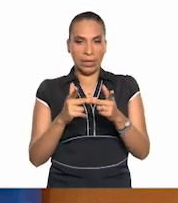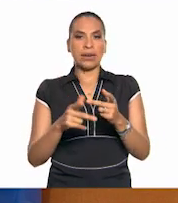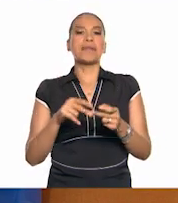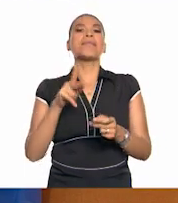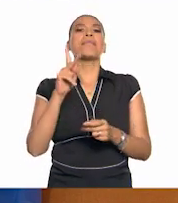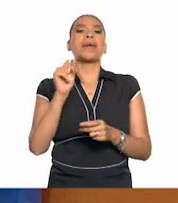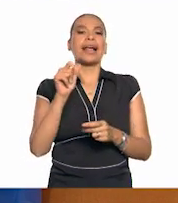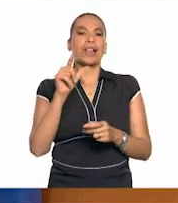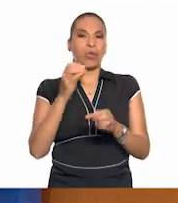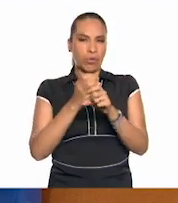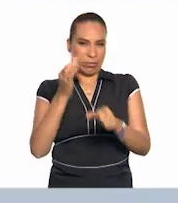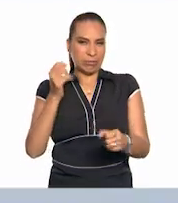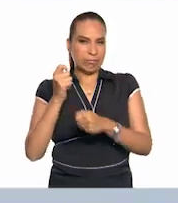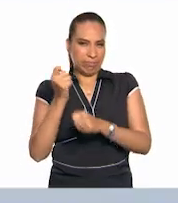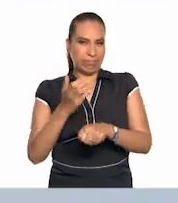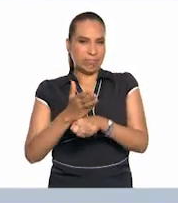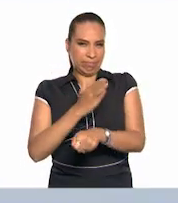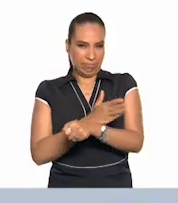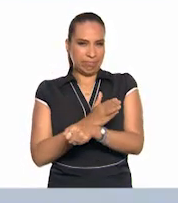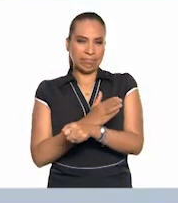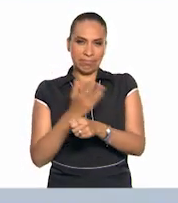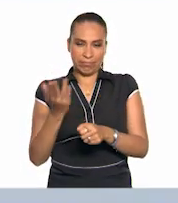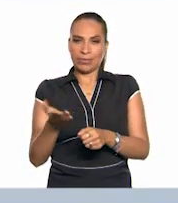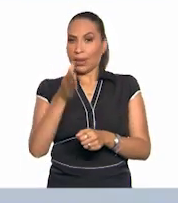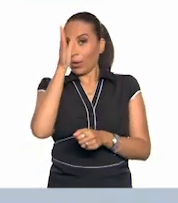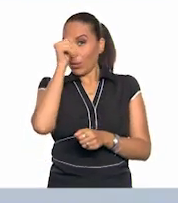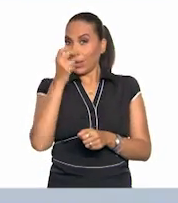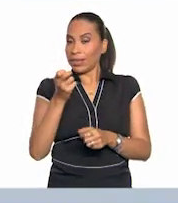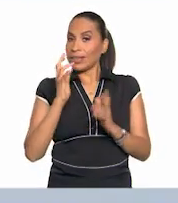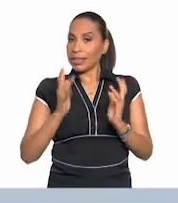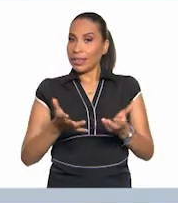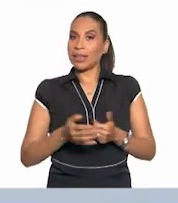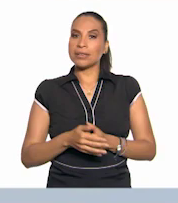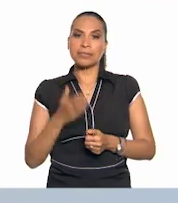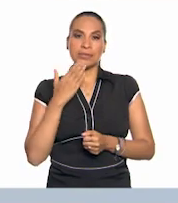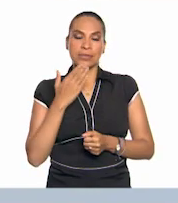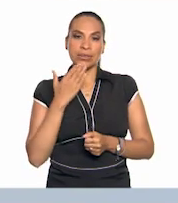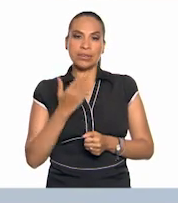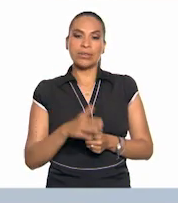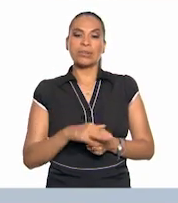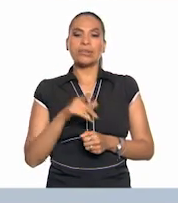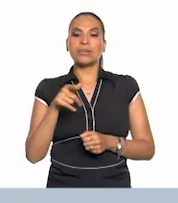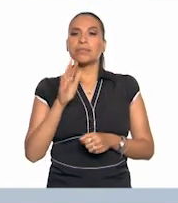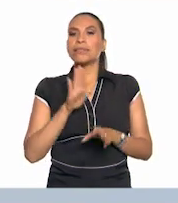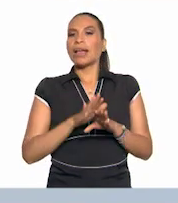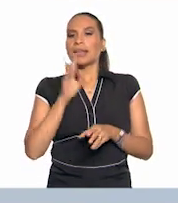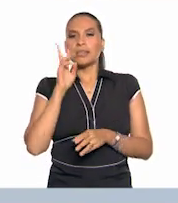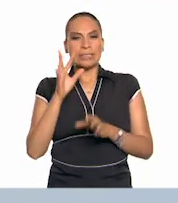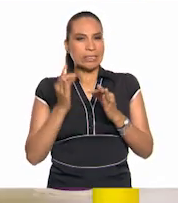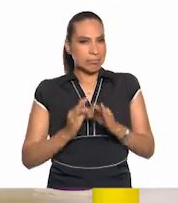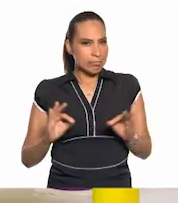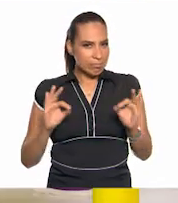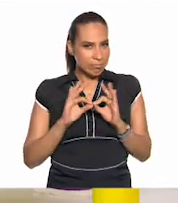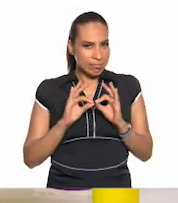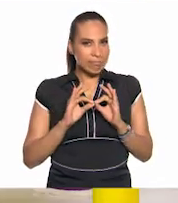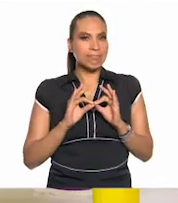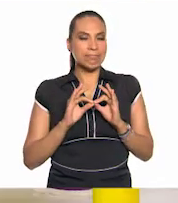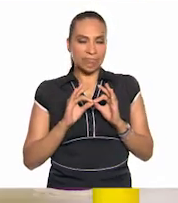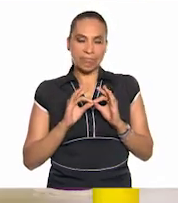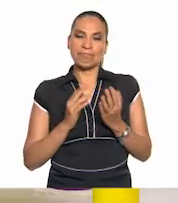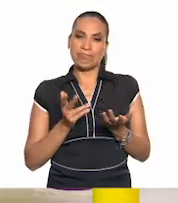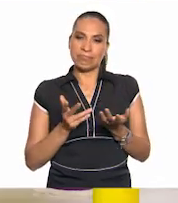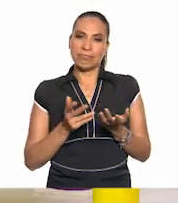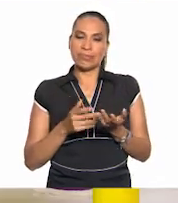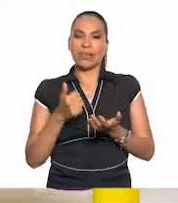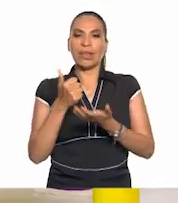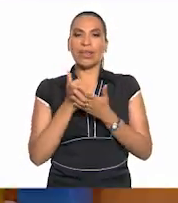palo. ¿De acuerdo? Ya, ok. Aquí está. Nos dan como lo más relevante. Así es,